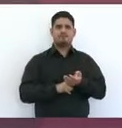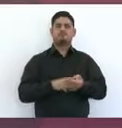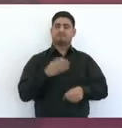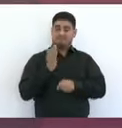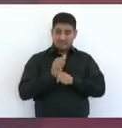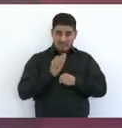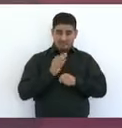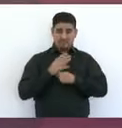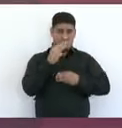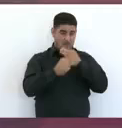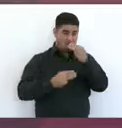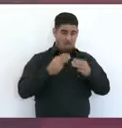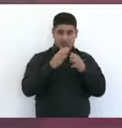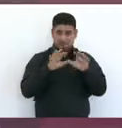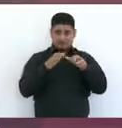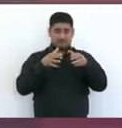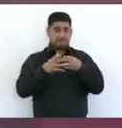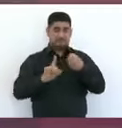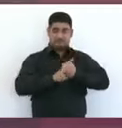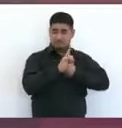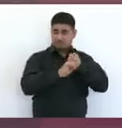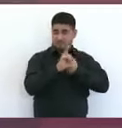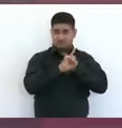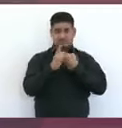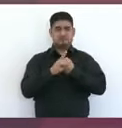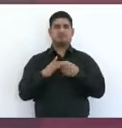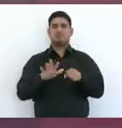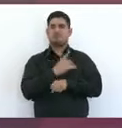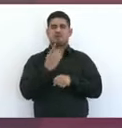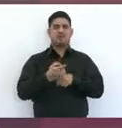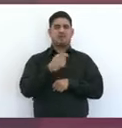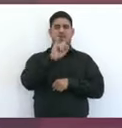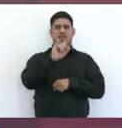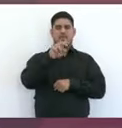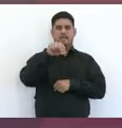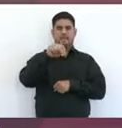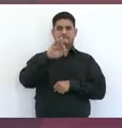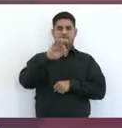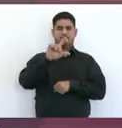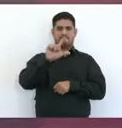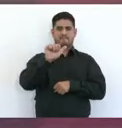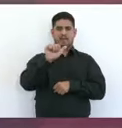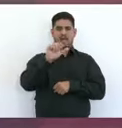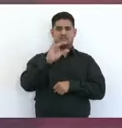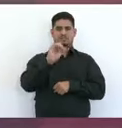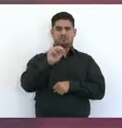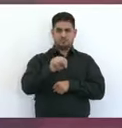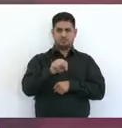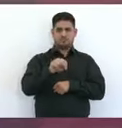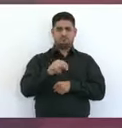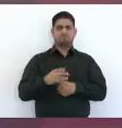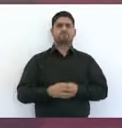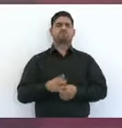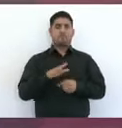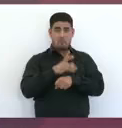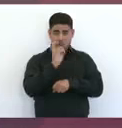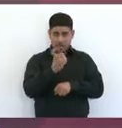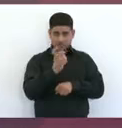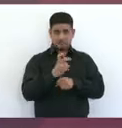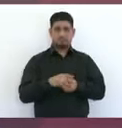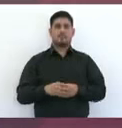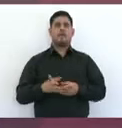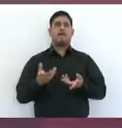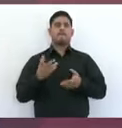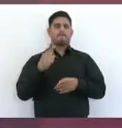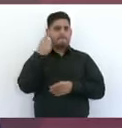en los que el mundo entero enfrenta dificultades debido a la inflación. Por ello, Por medio del programa Producción para el Bienestar,